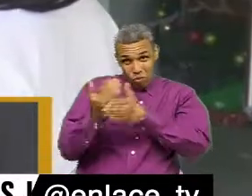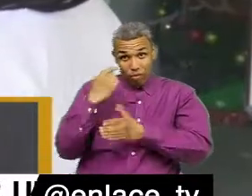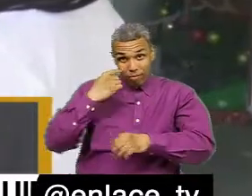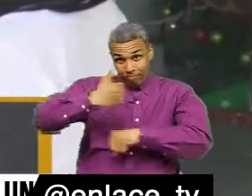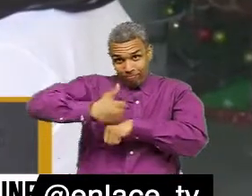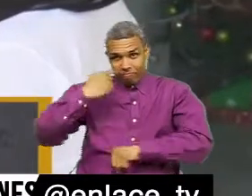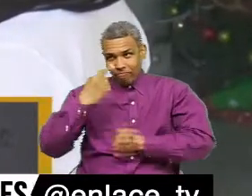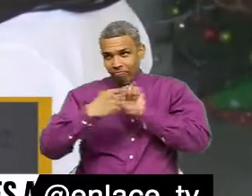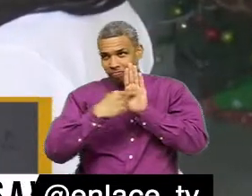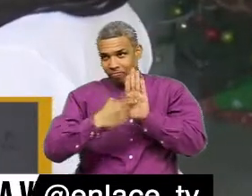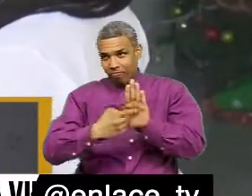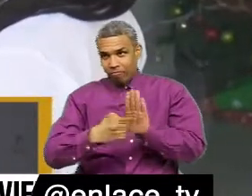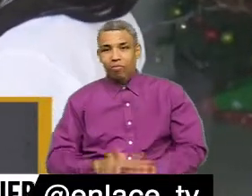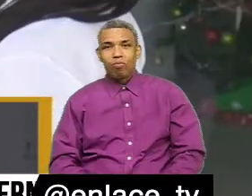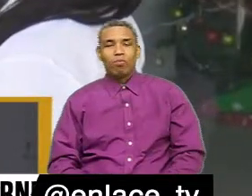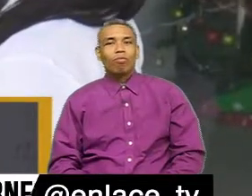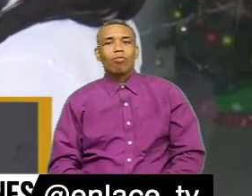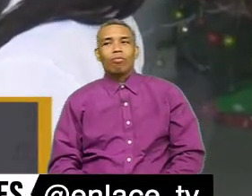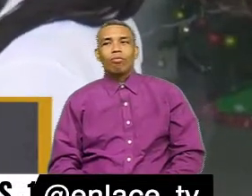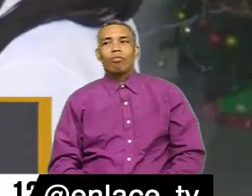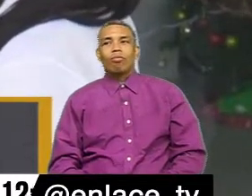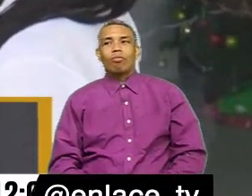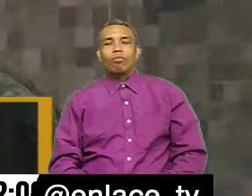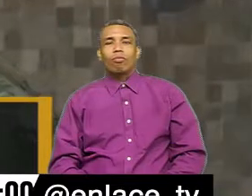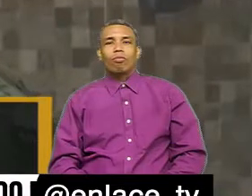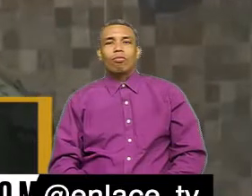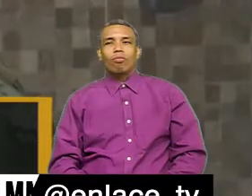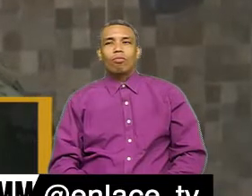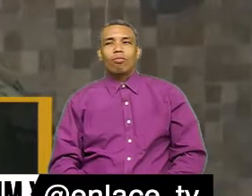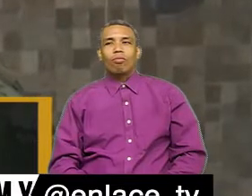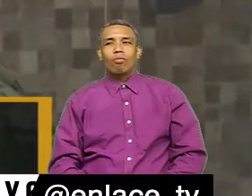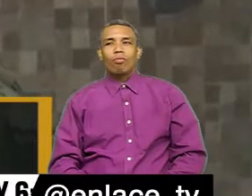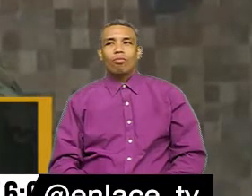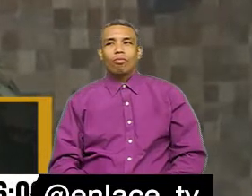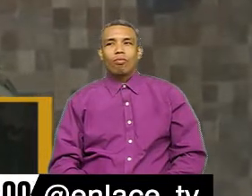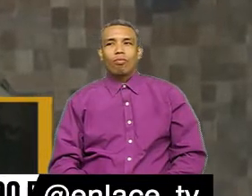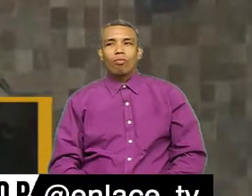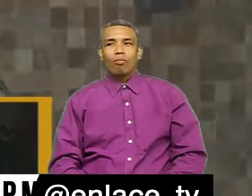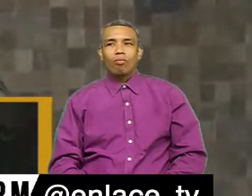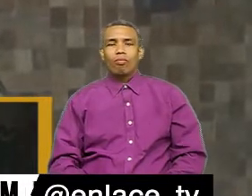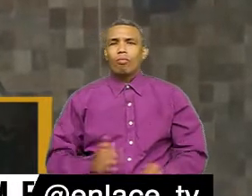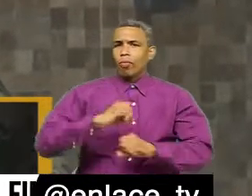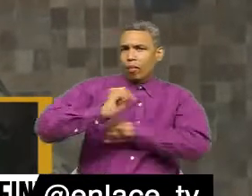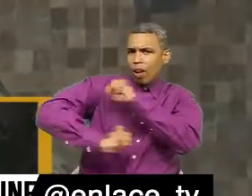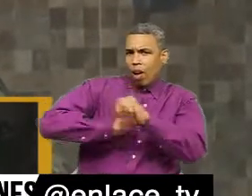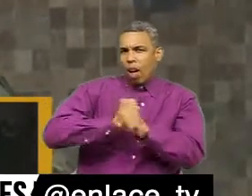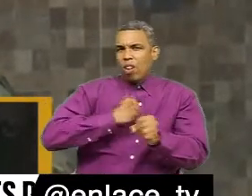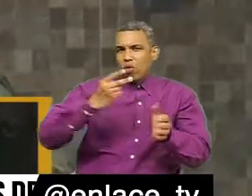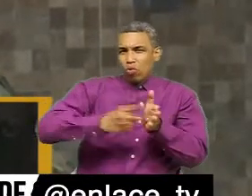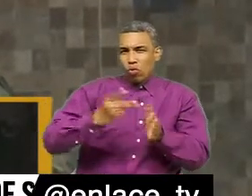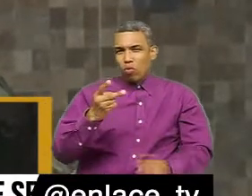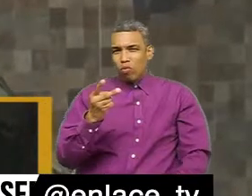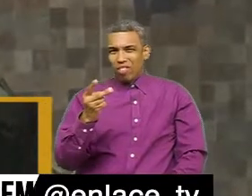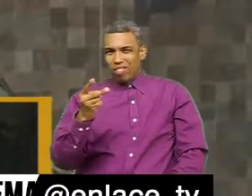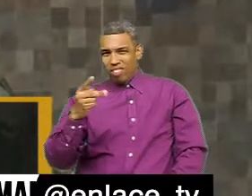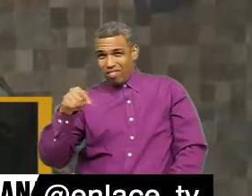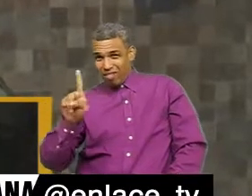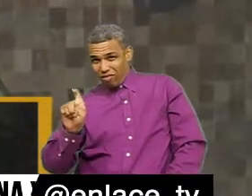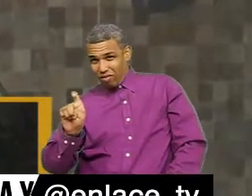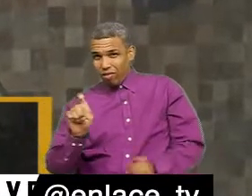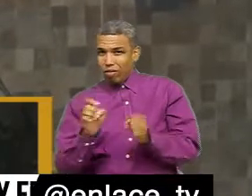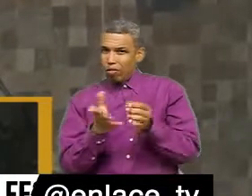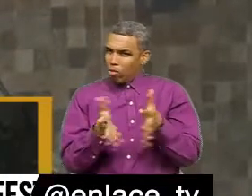quien presentó a Enlace Noticias balance de su gestión al frente de ese cargo. En cuanto al balance de este año, fue un balance muy productivo.